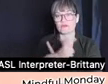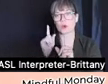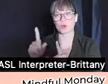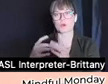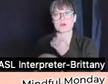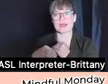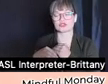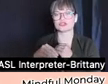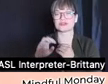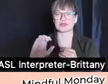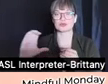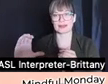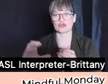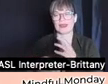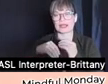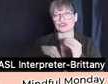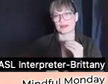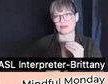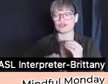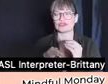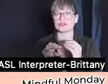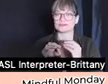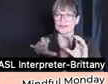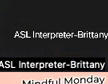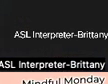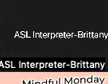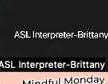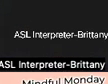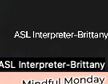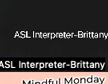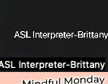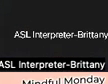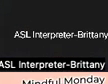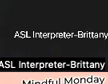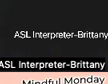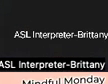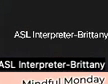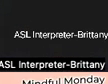clases extracurriculares. Vas a comenzar la tarea en 10 minutos.